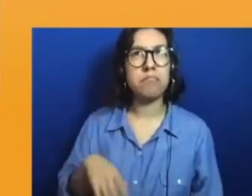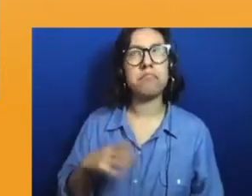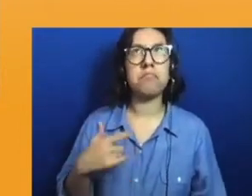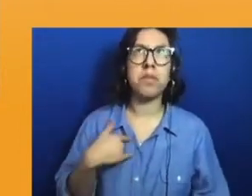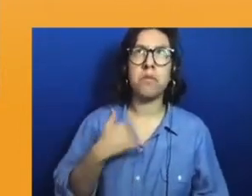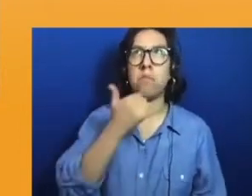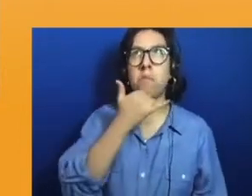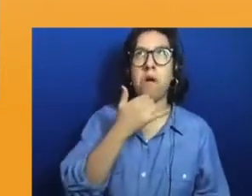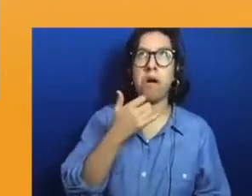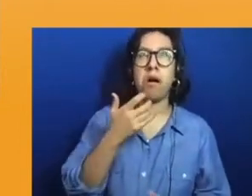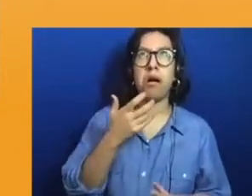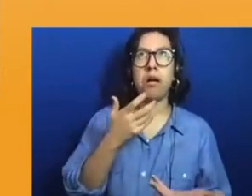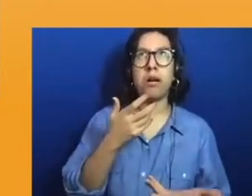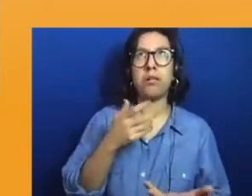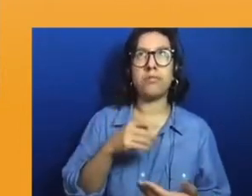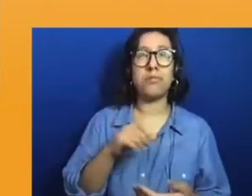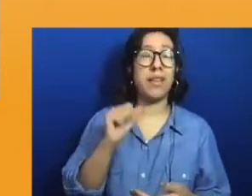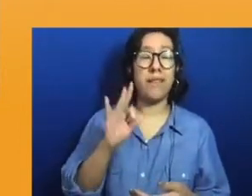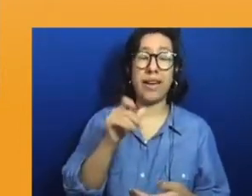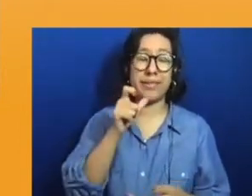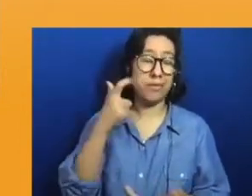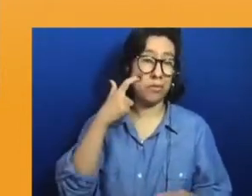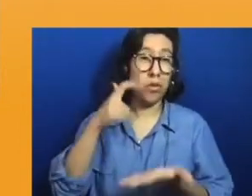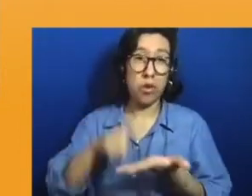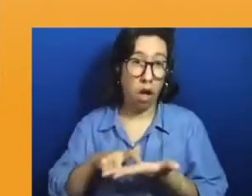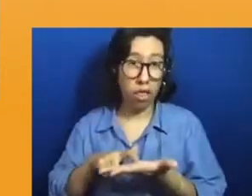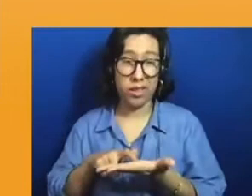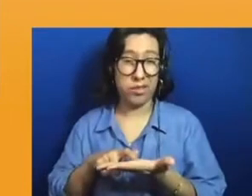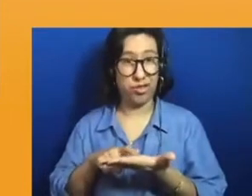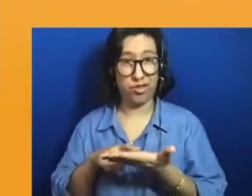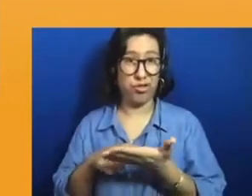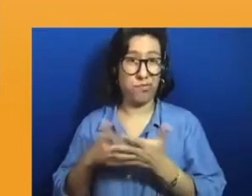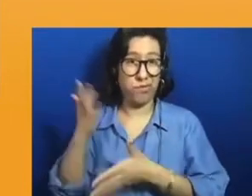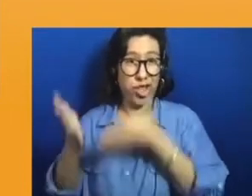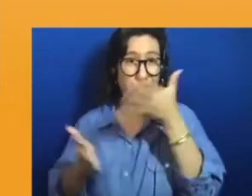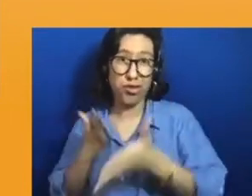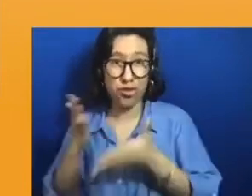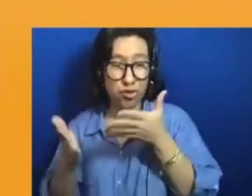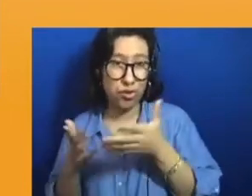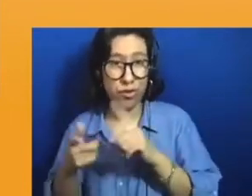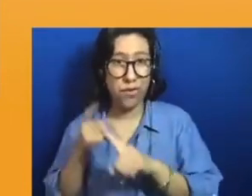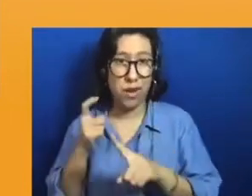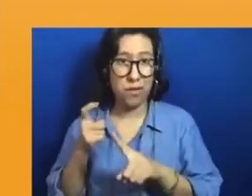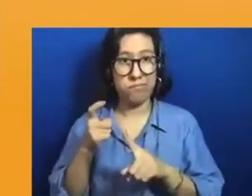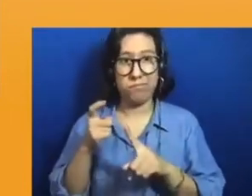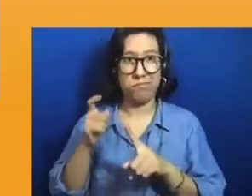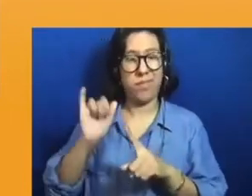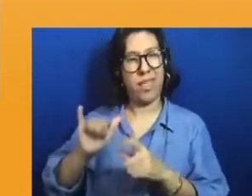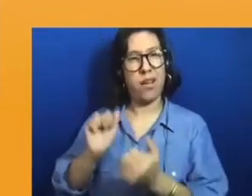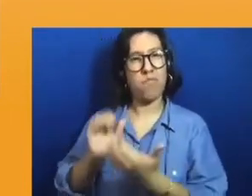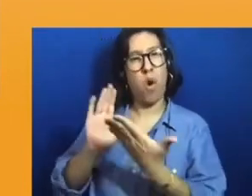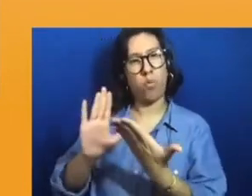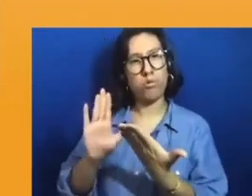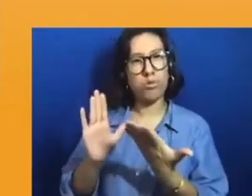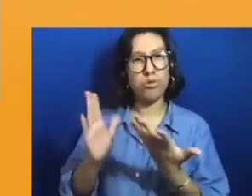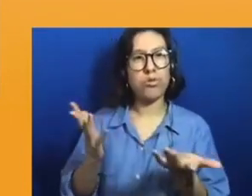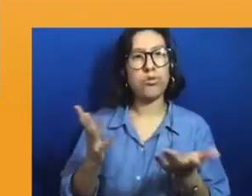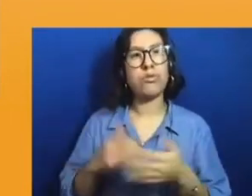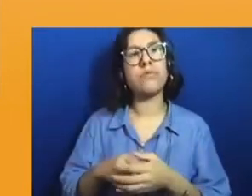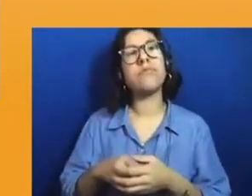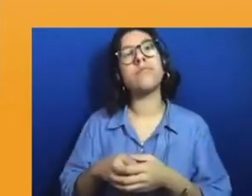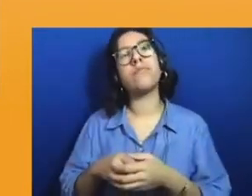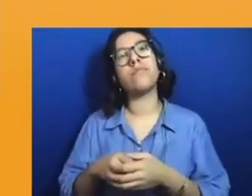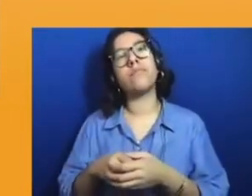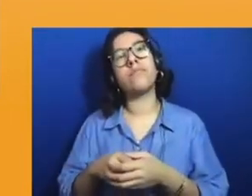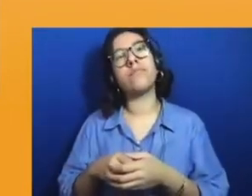Tengo que reconocer también que de repente no son suficientes los gestos, cómo tratamos de cerrar